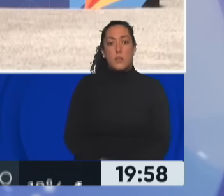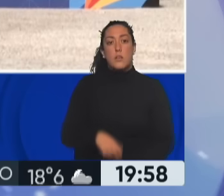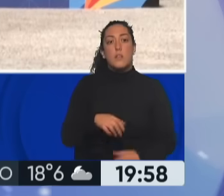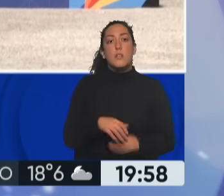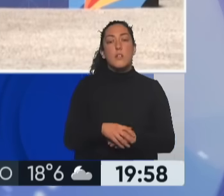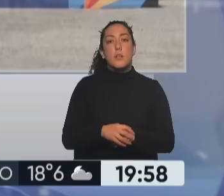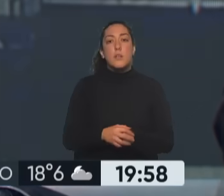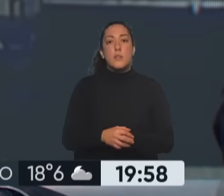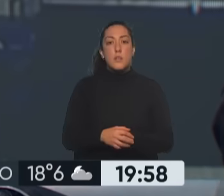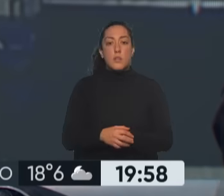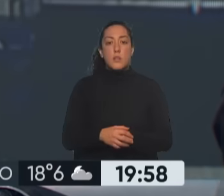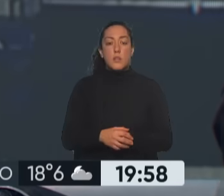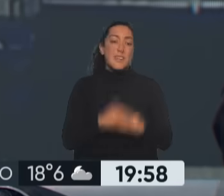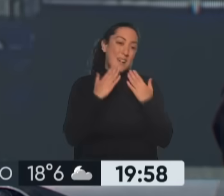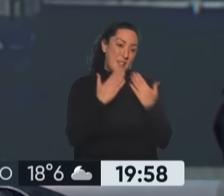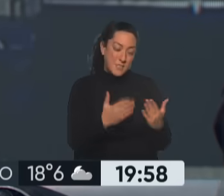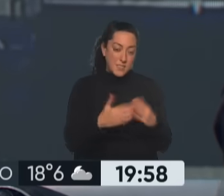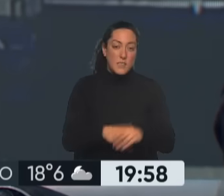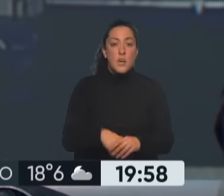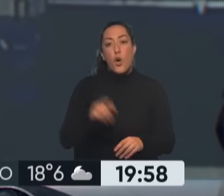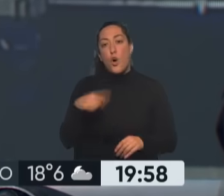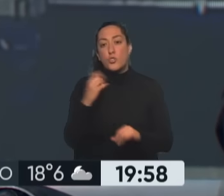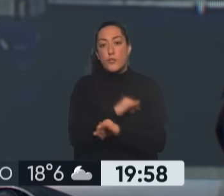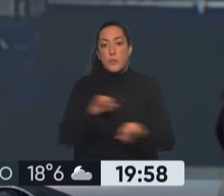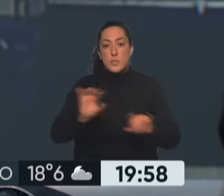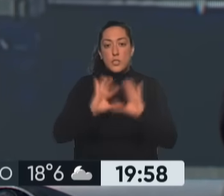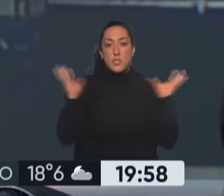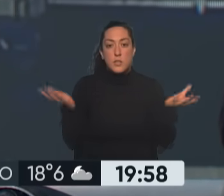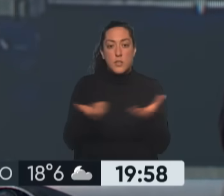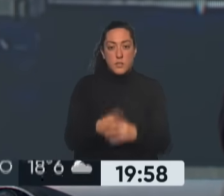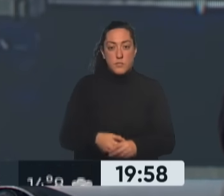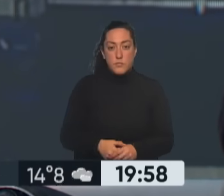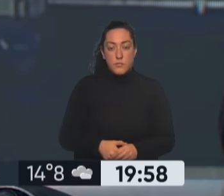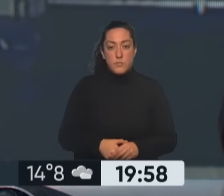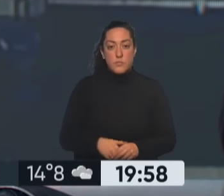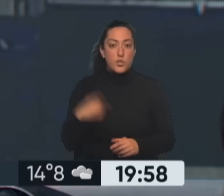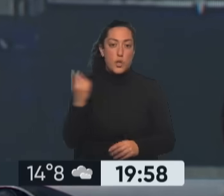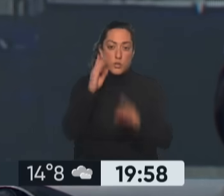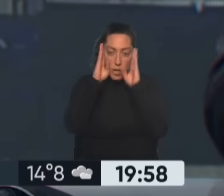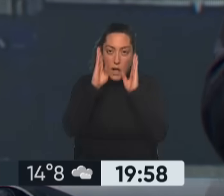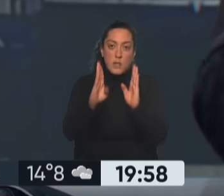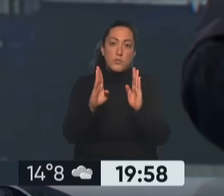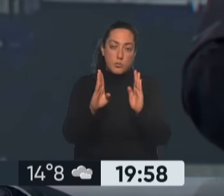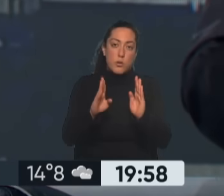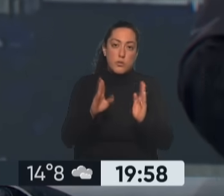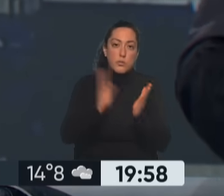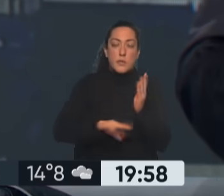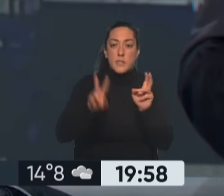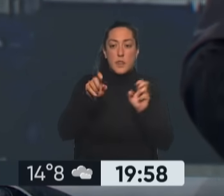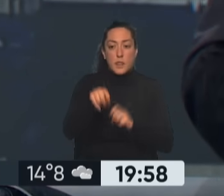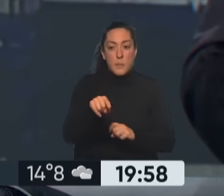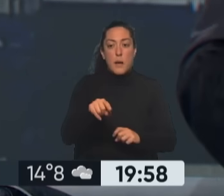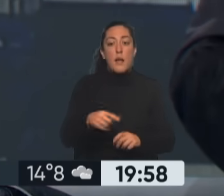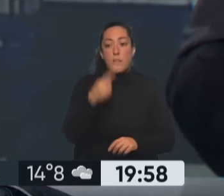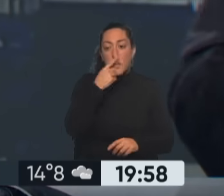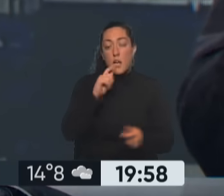Ucrania. Gracias, Leti. Bueno, hay más información del ámbito internacional y prestemos todos muchísima atención al respecto, porque finalmente, después de tantas